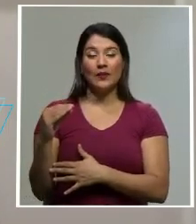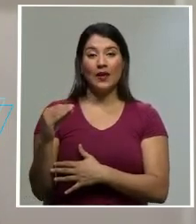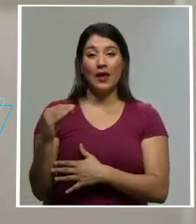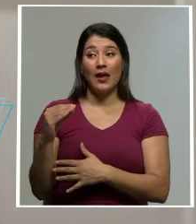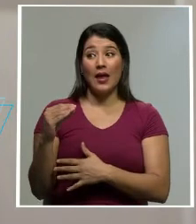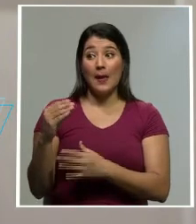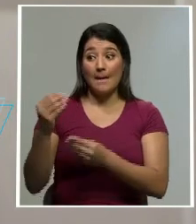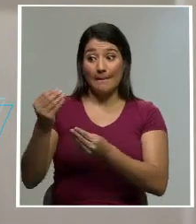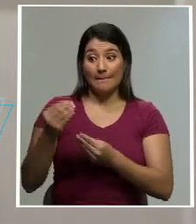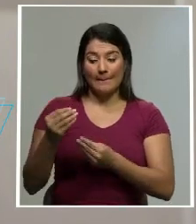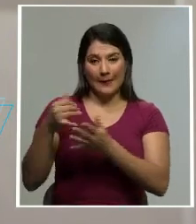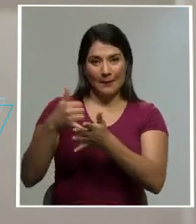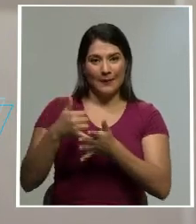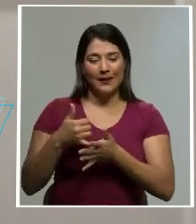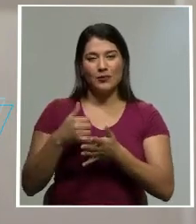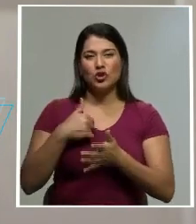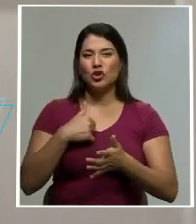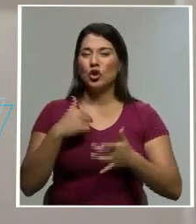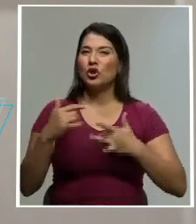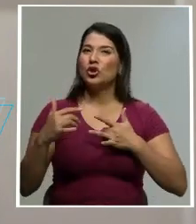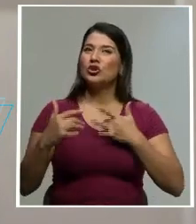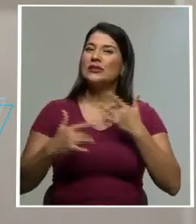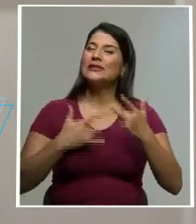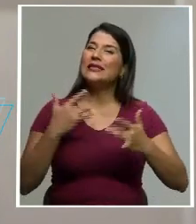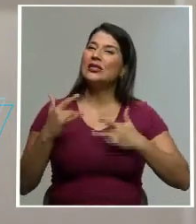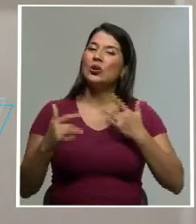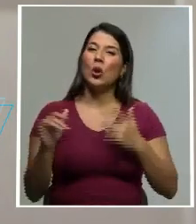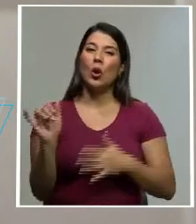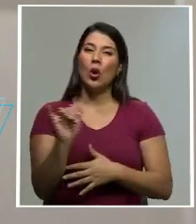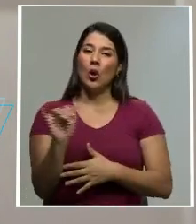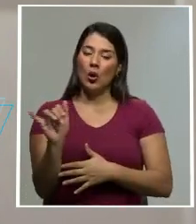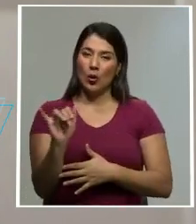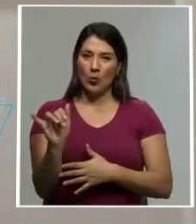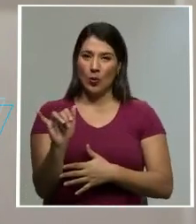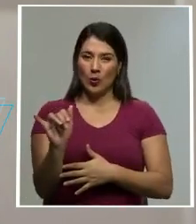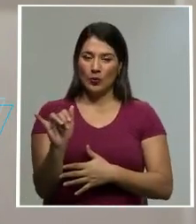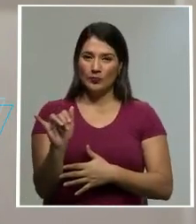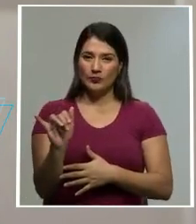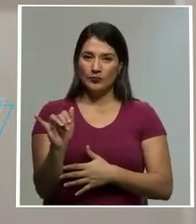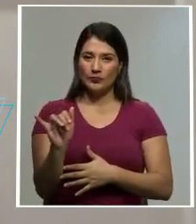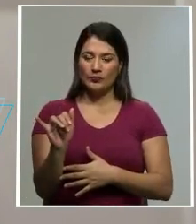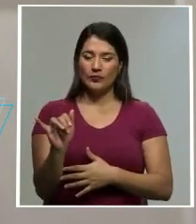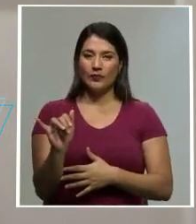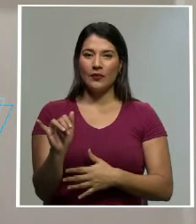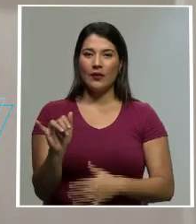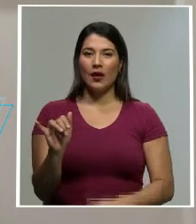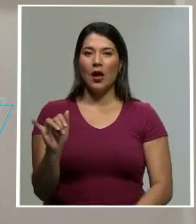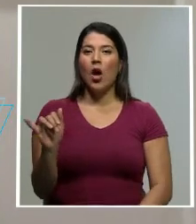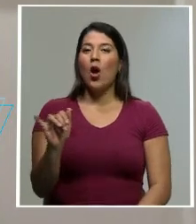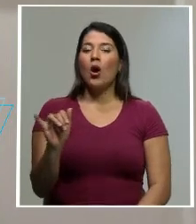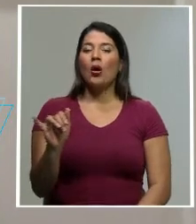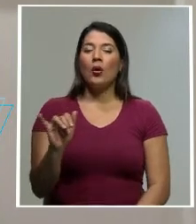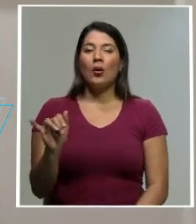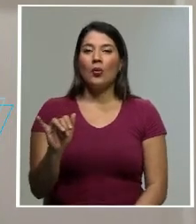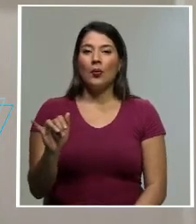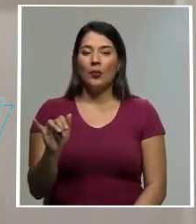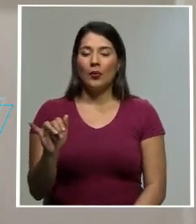recibir este premio siento que de cierta forma es como una especie